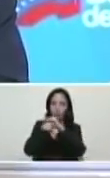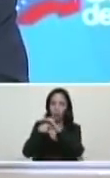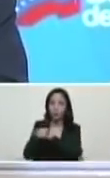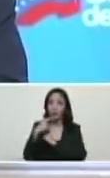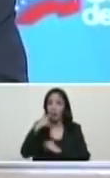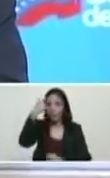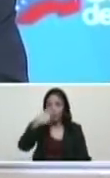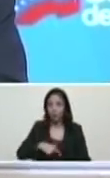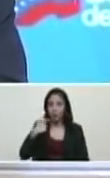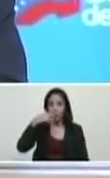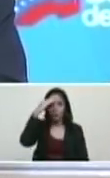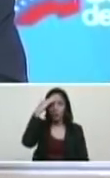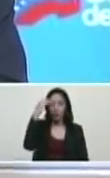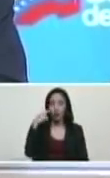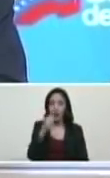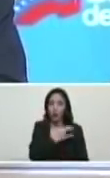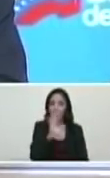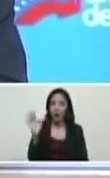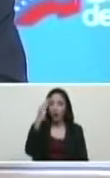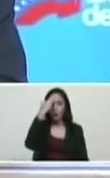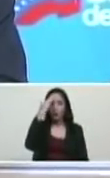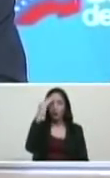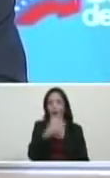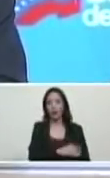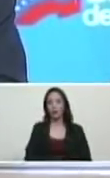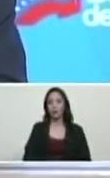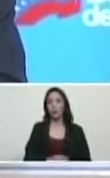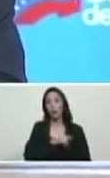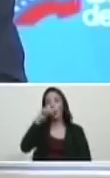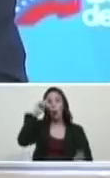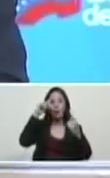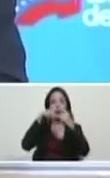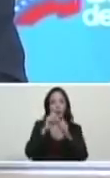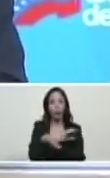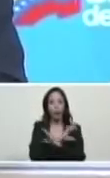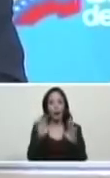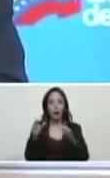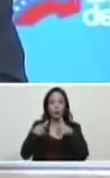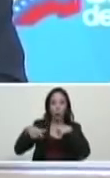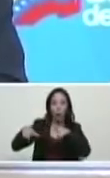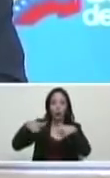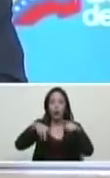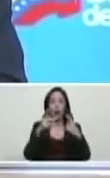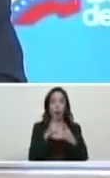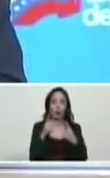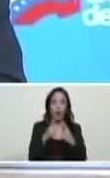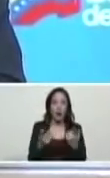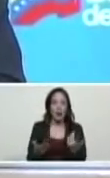debe saber, los emprendedores tienen un sueño de montar una posada, un hotel,